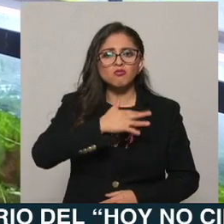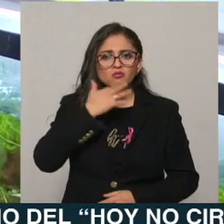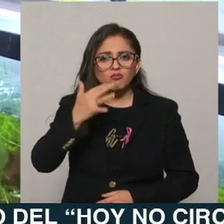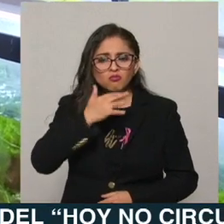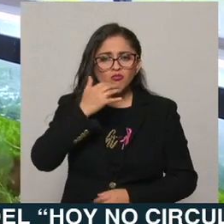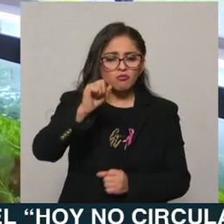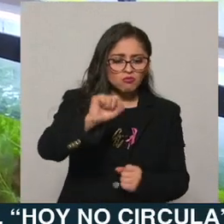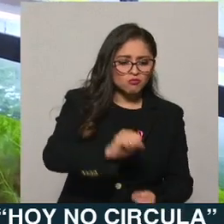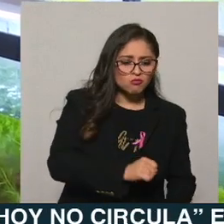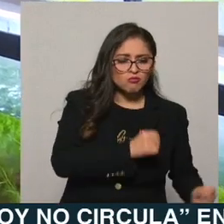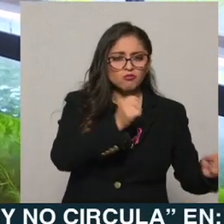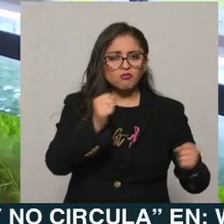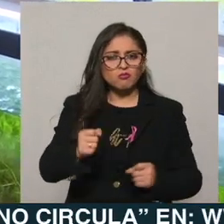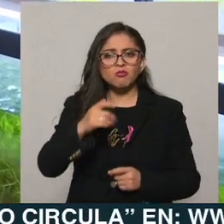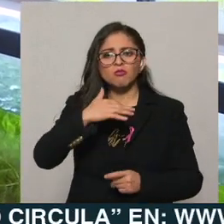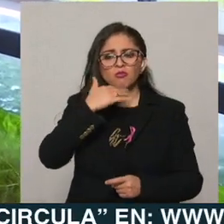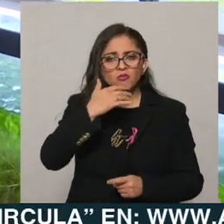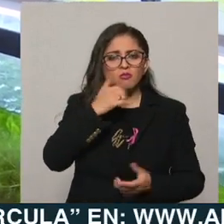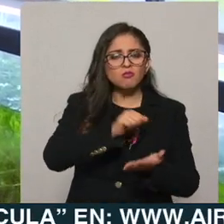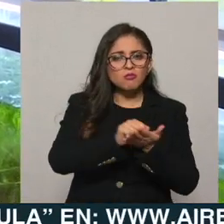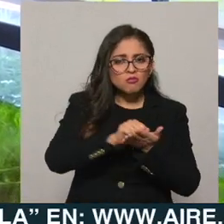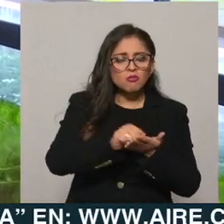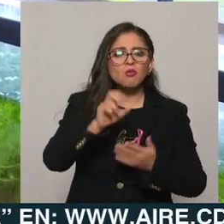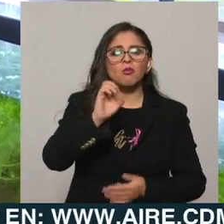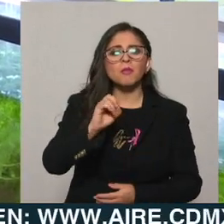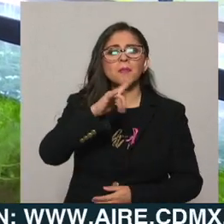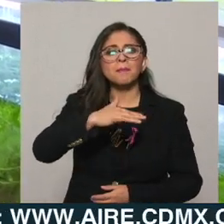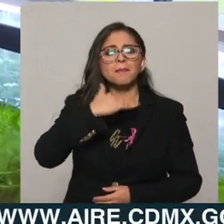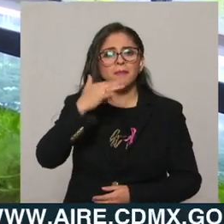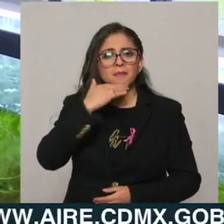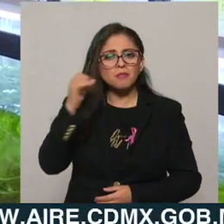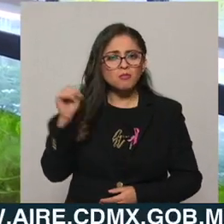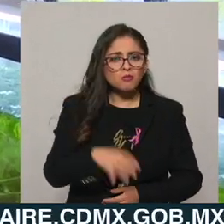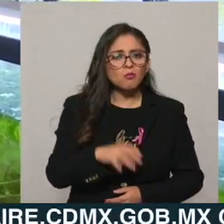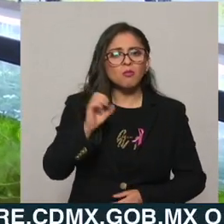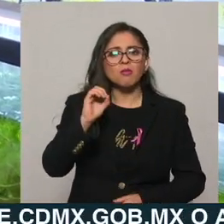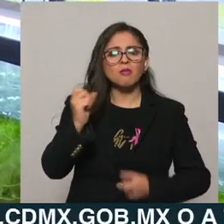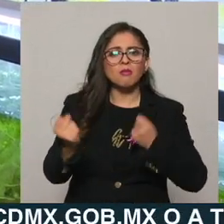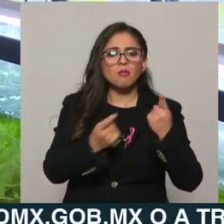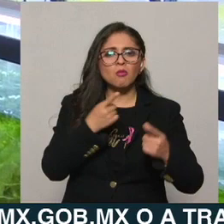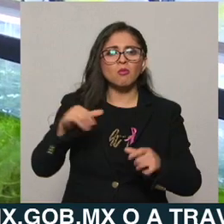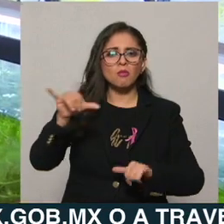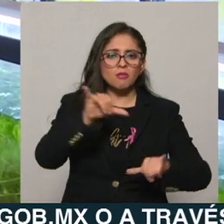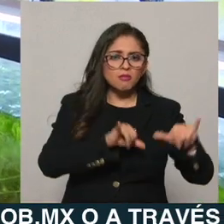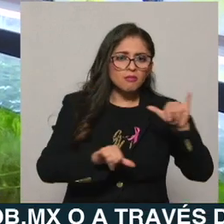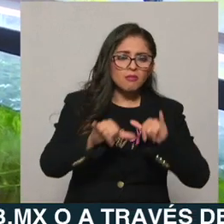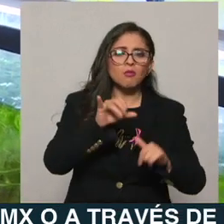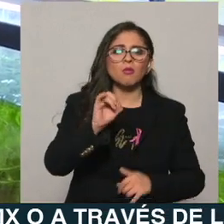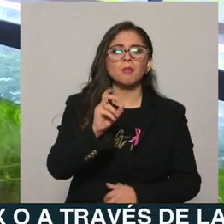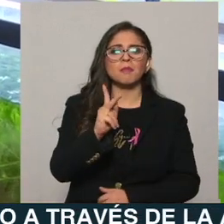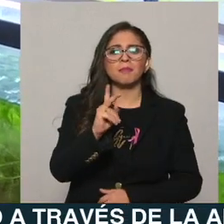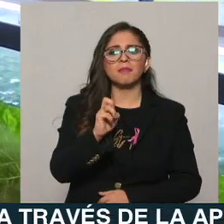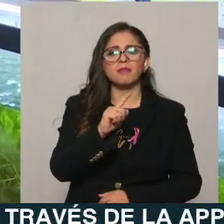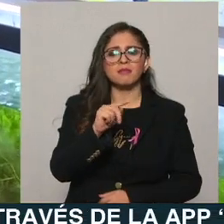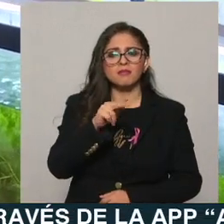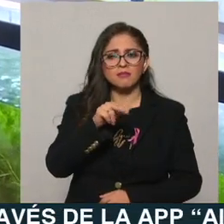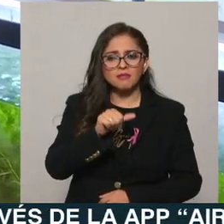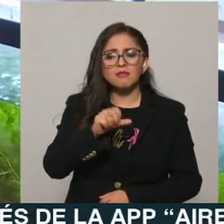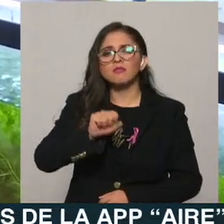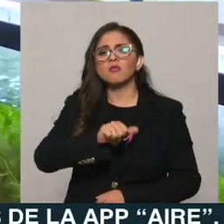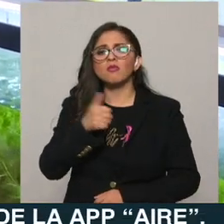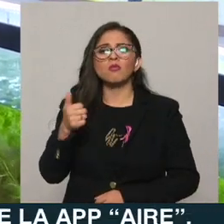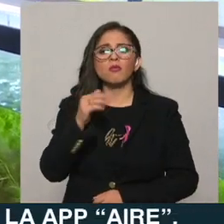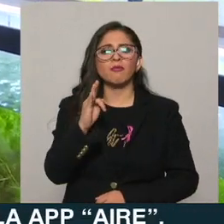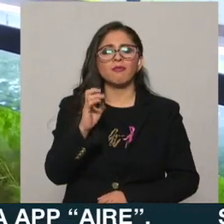por detergentes, desechos sólidos como la basura, en ocasiones químicos como pesticidas o algunos